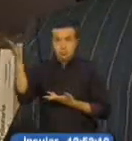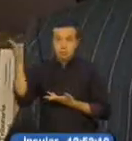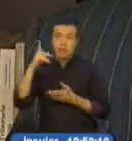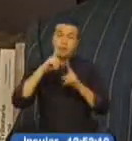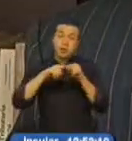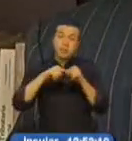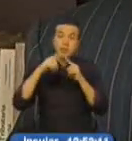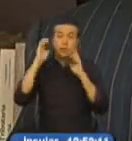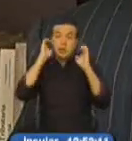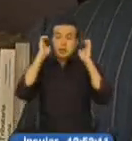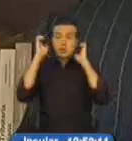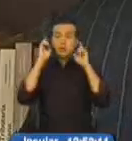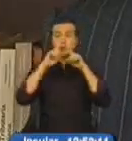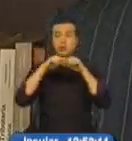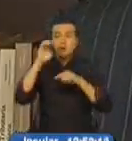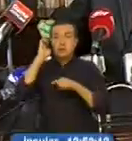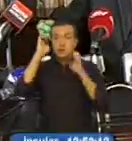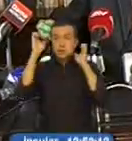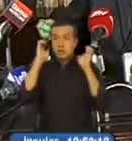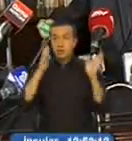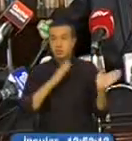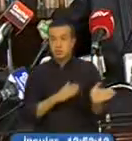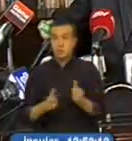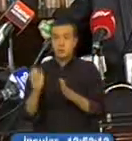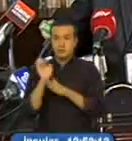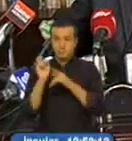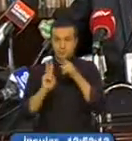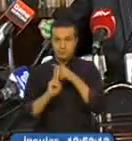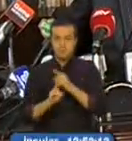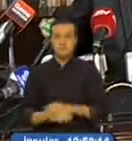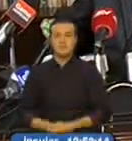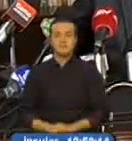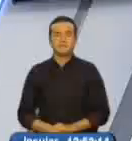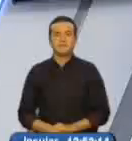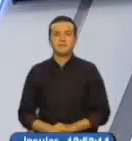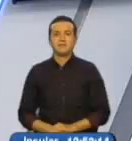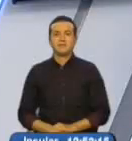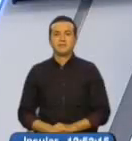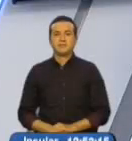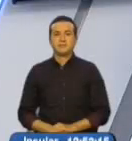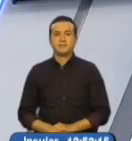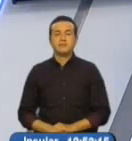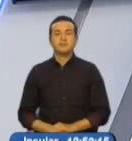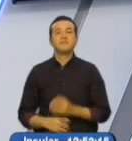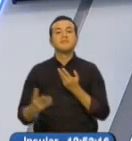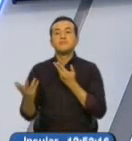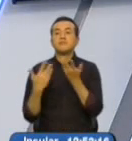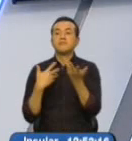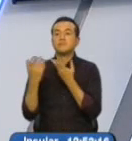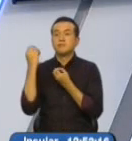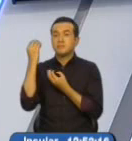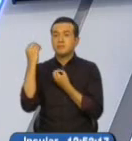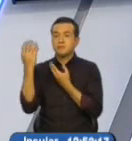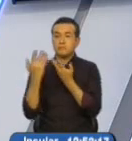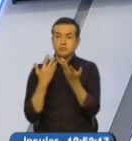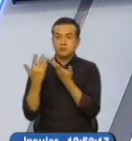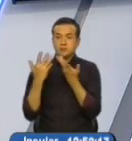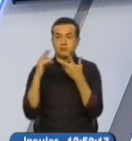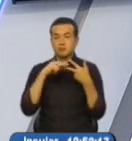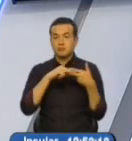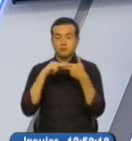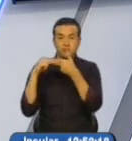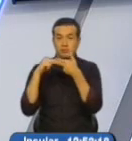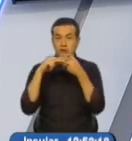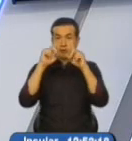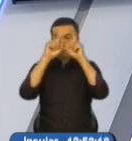dependerá de la estrategia de la defensa. Javier Ceballos, Ecuador TV. Y el intercambio de información sobre los nexos de la